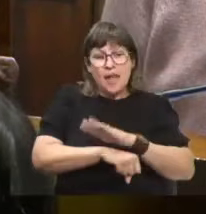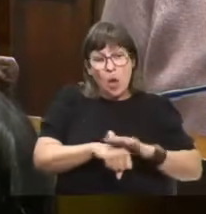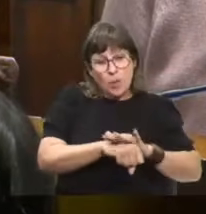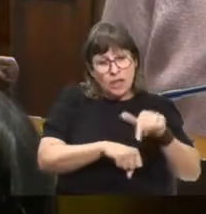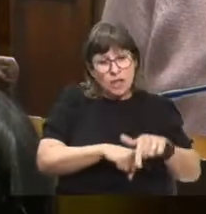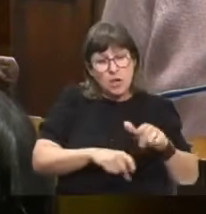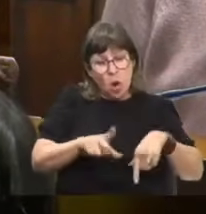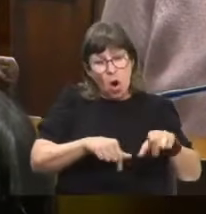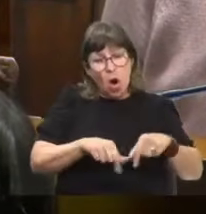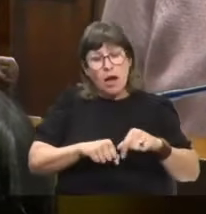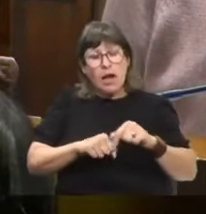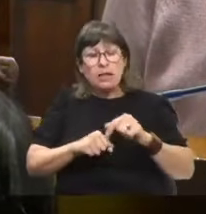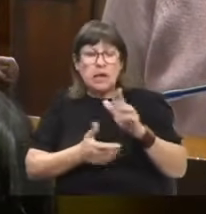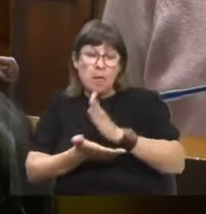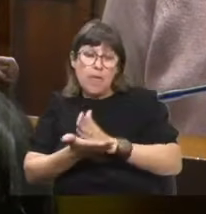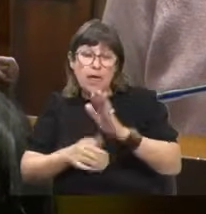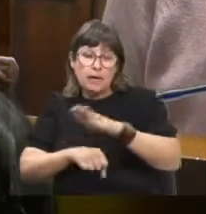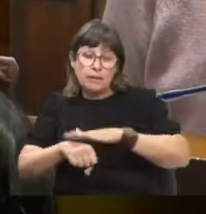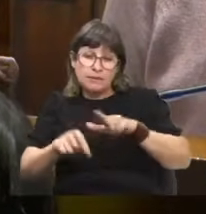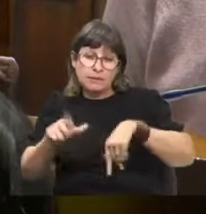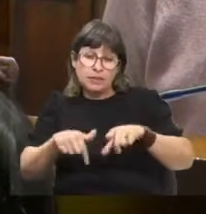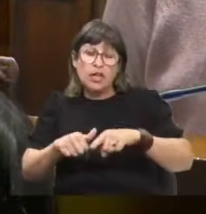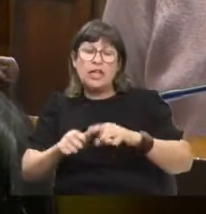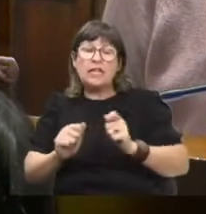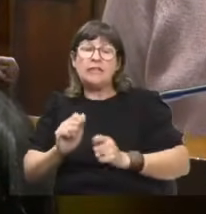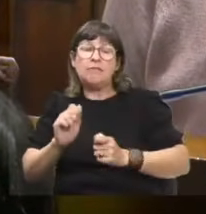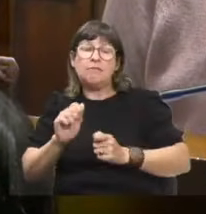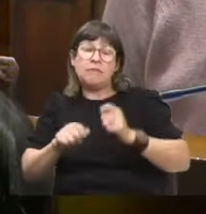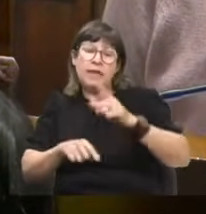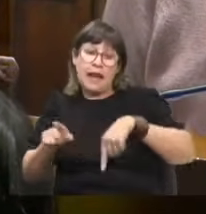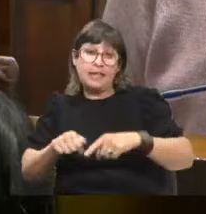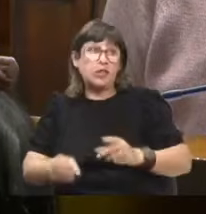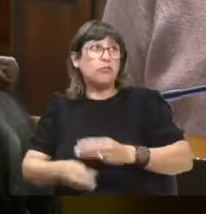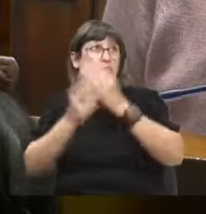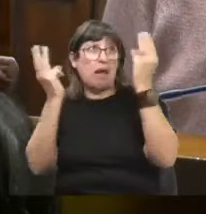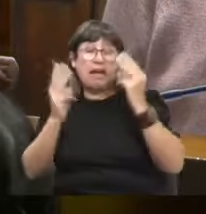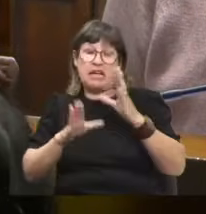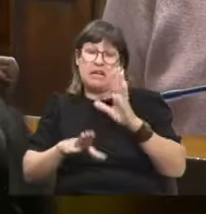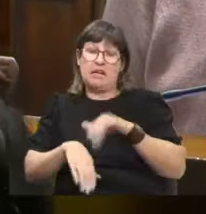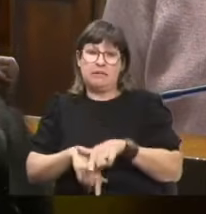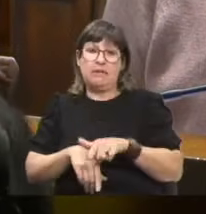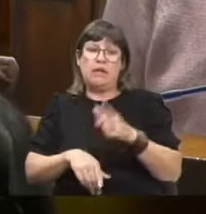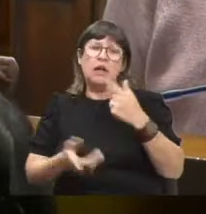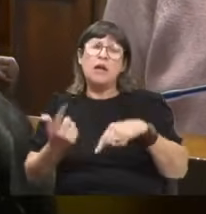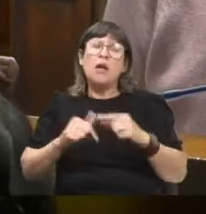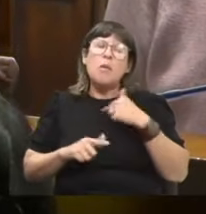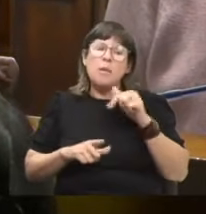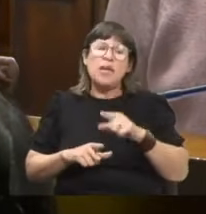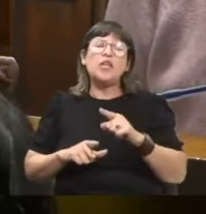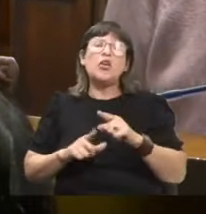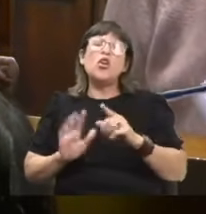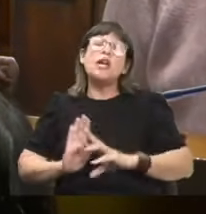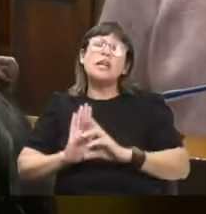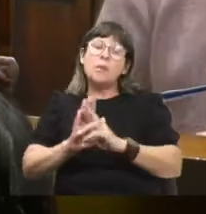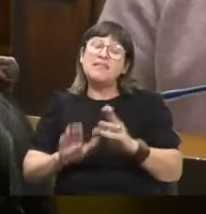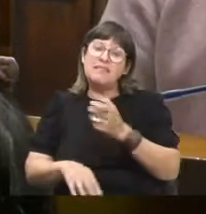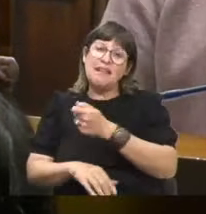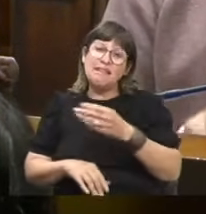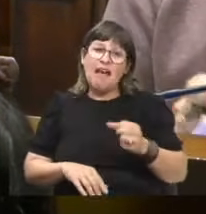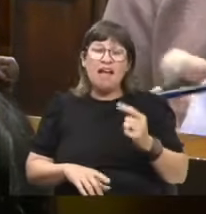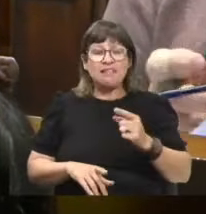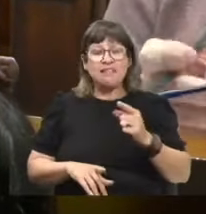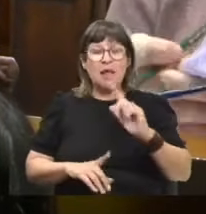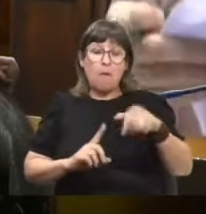la mesogestión y la macrogestión. Pero no todos saben lo que representa ACE para su